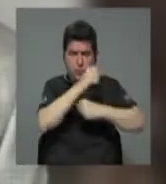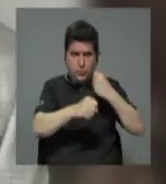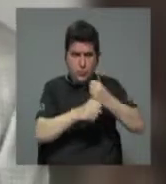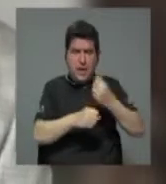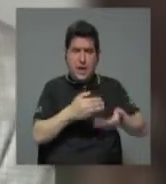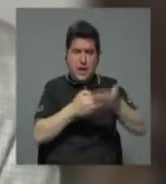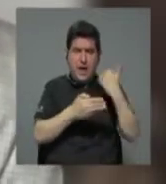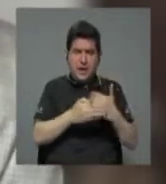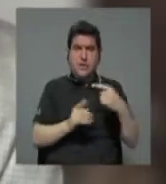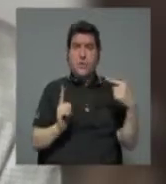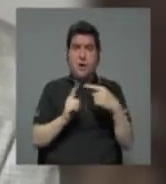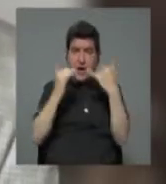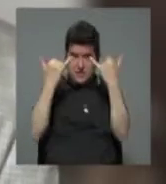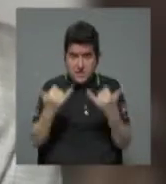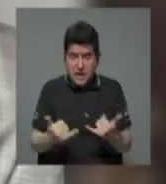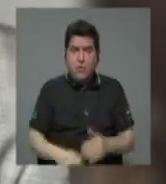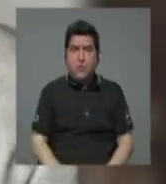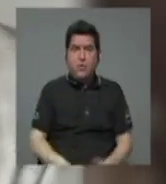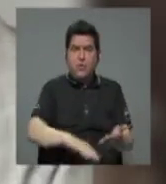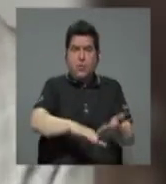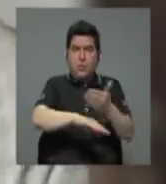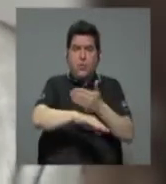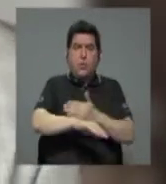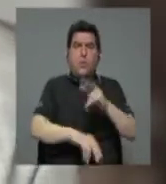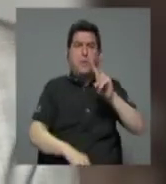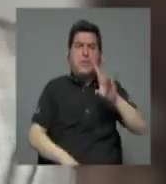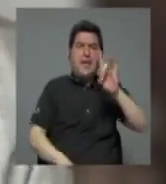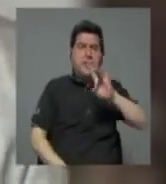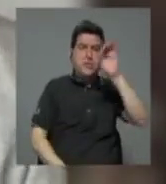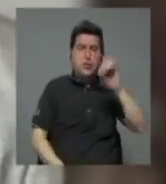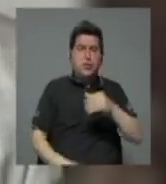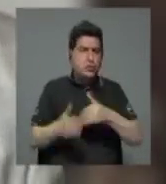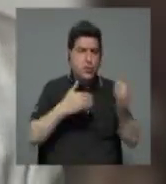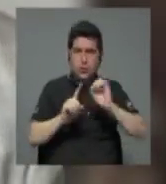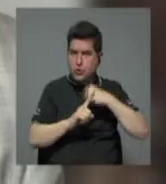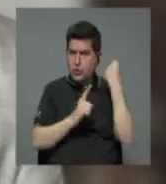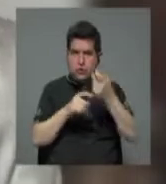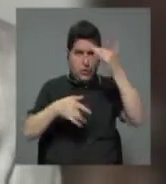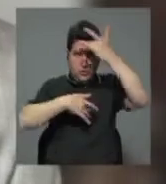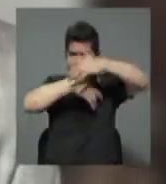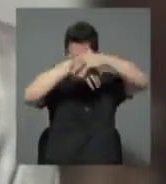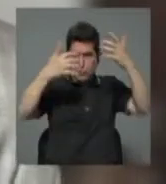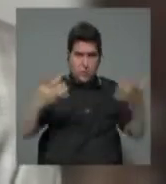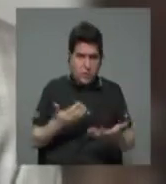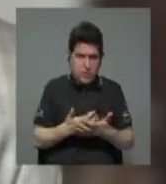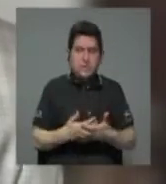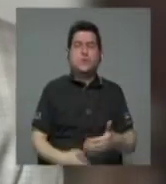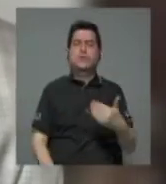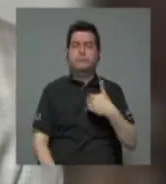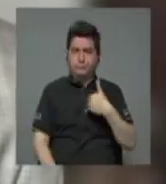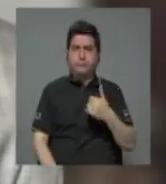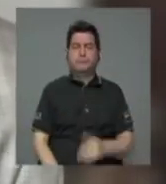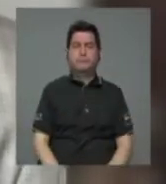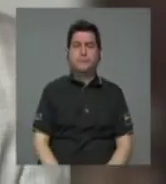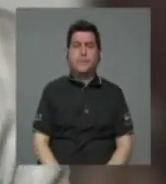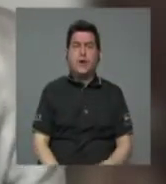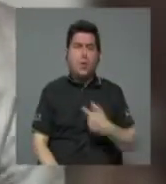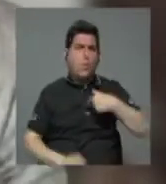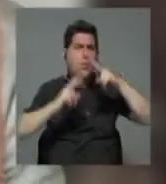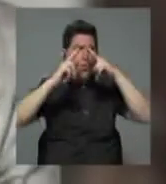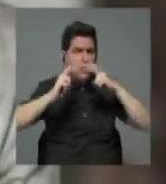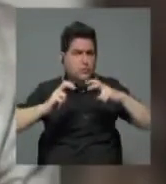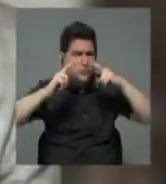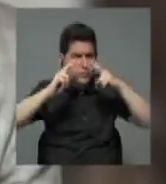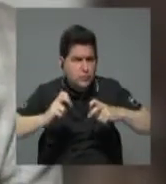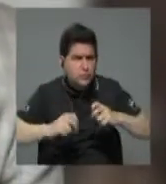a este año brincaron en casi un 28% a pesar de la situación pandémica que hemos tenido. Cuando uno analiza,